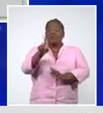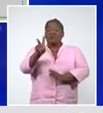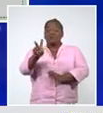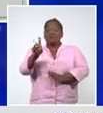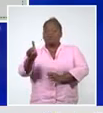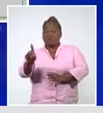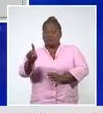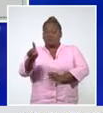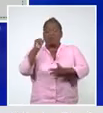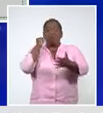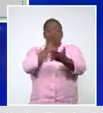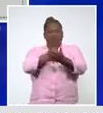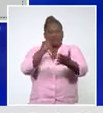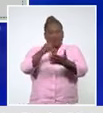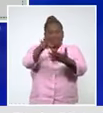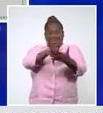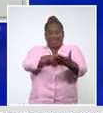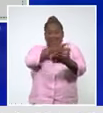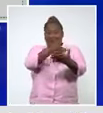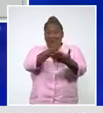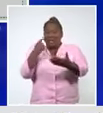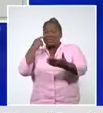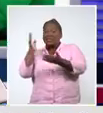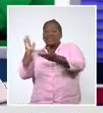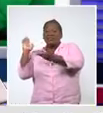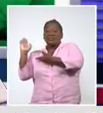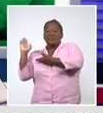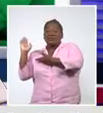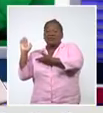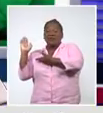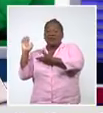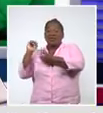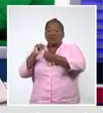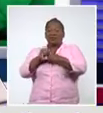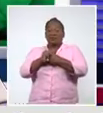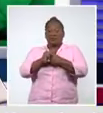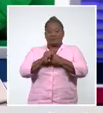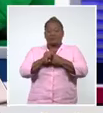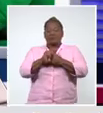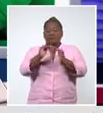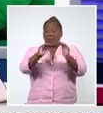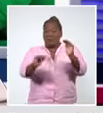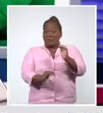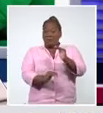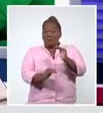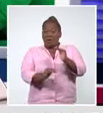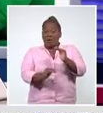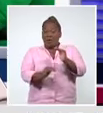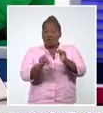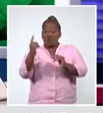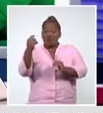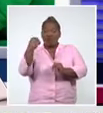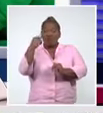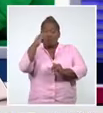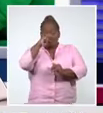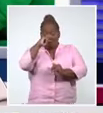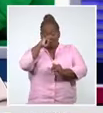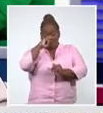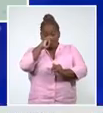en una tabla que se pone ahí y los menores de un año representó el